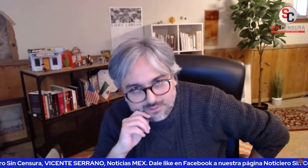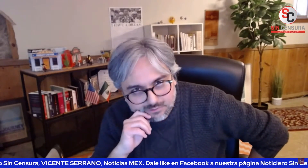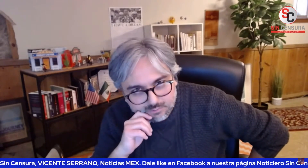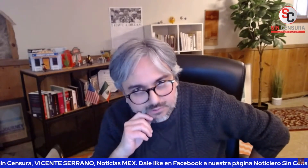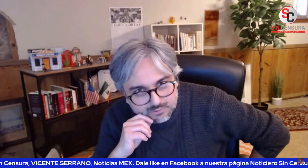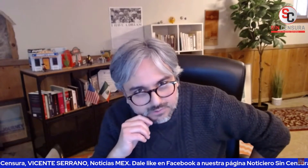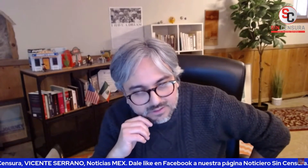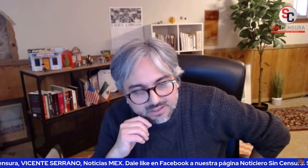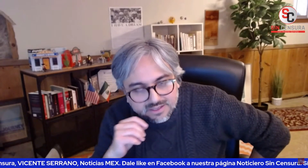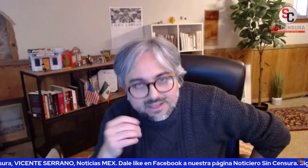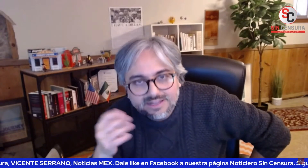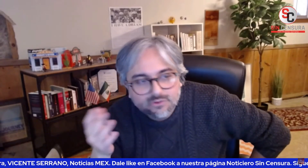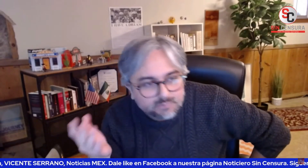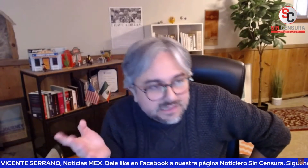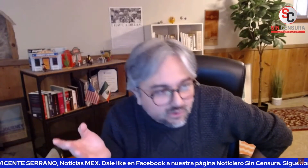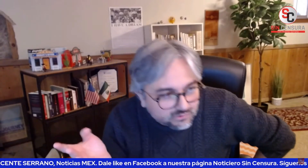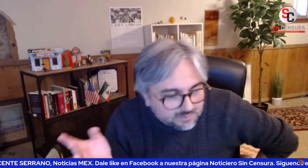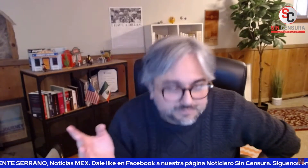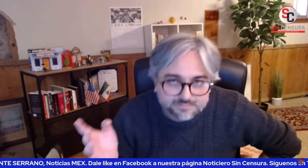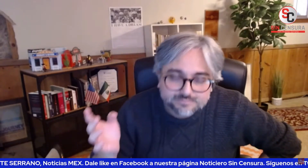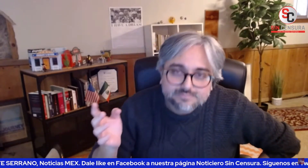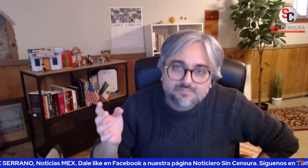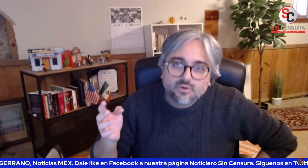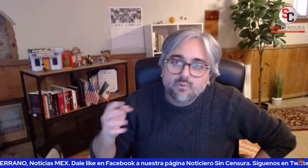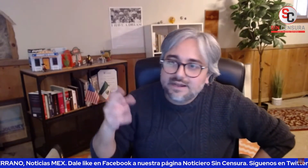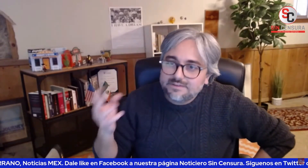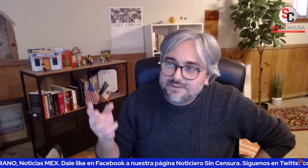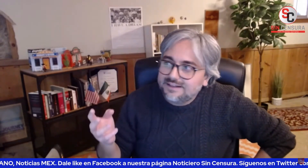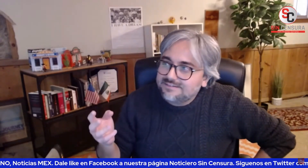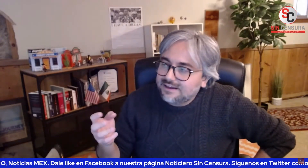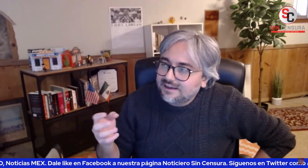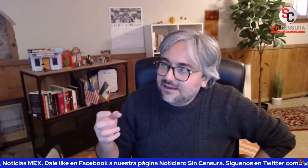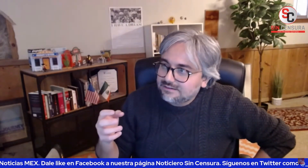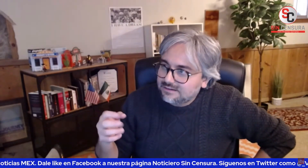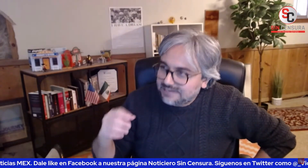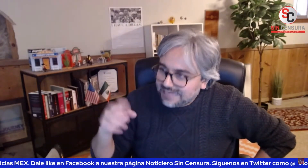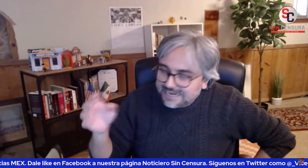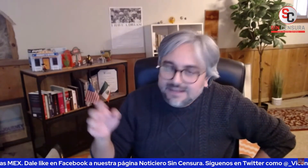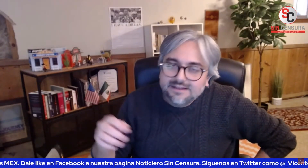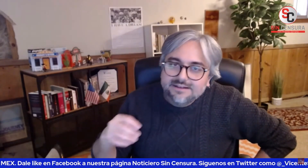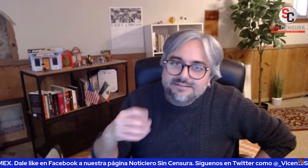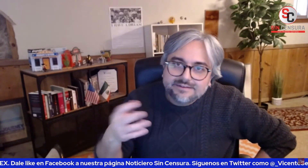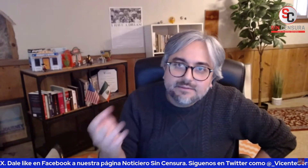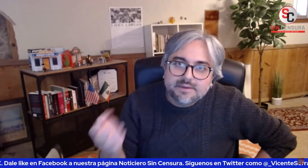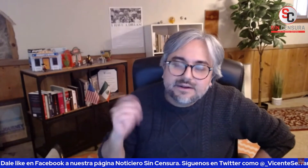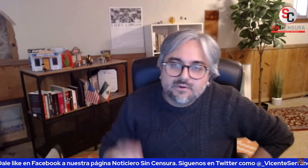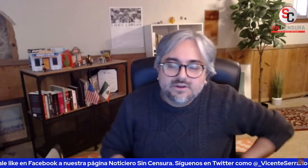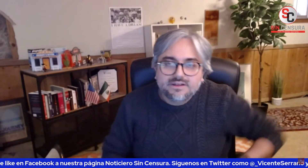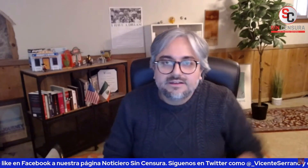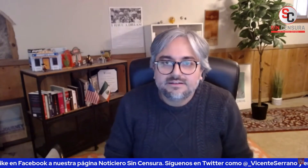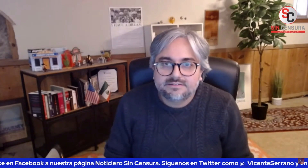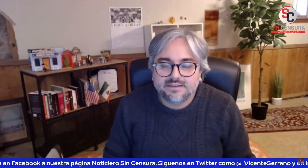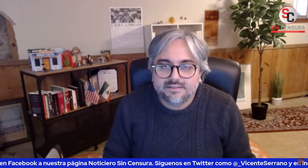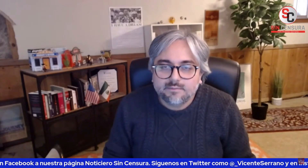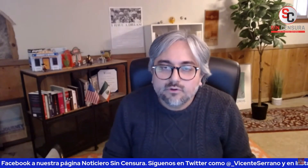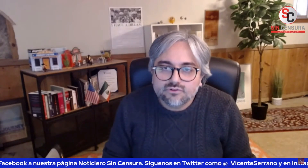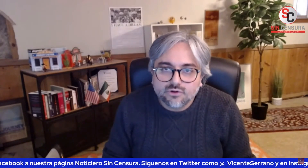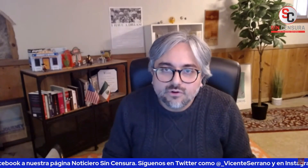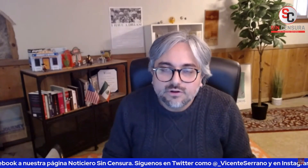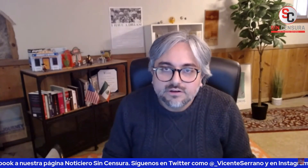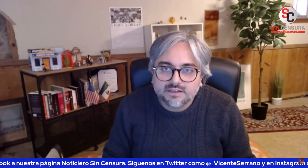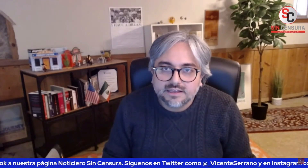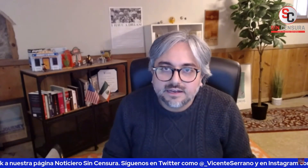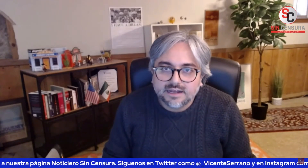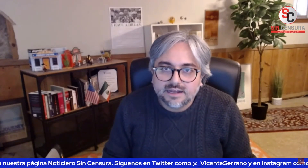0.56% de los votos. En 2012 hubo una diferencia clara, sin embargo, se